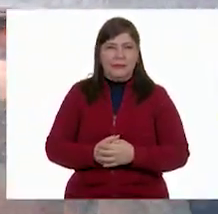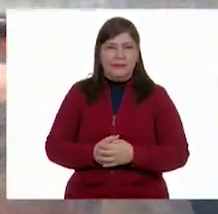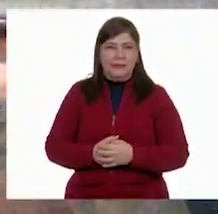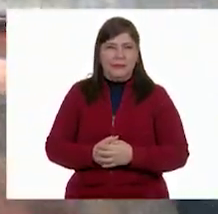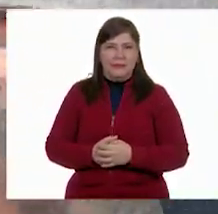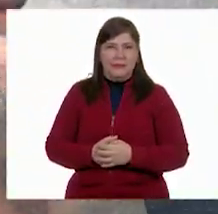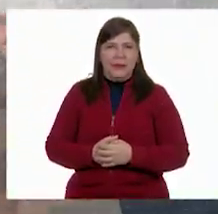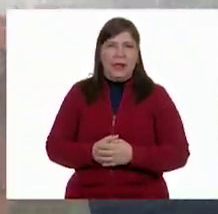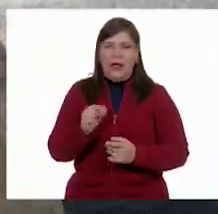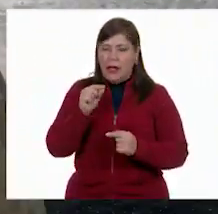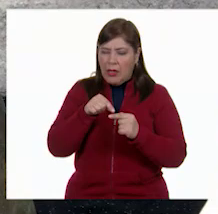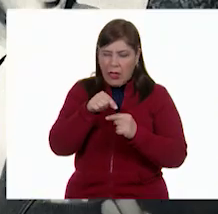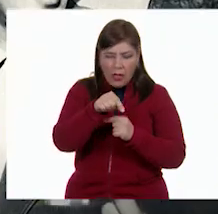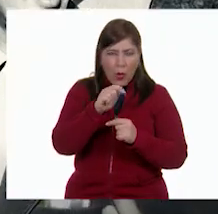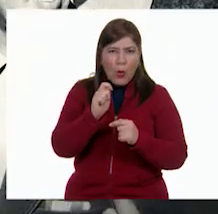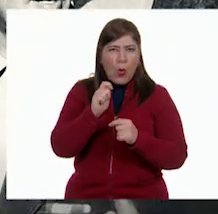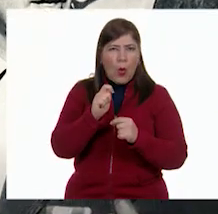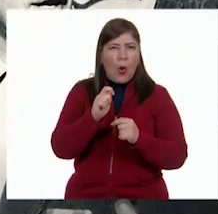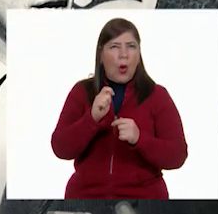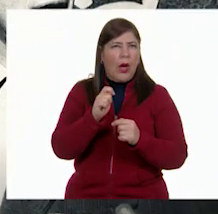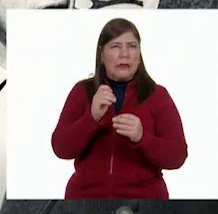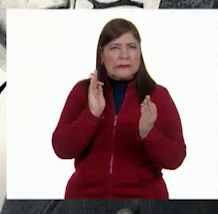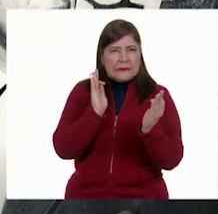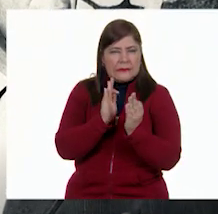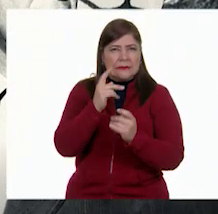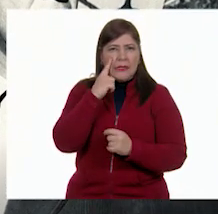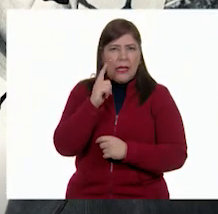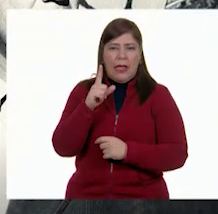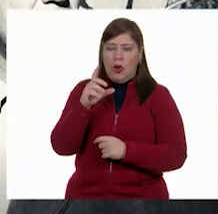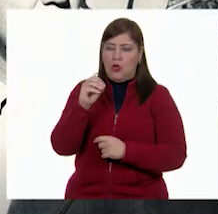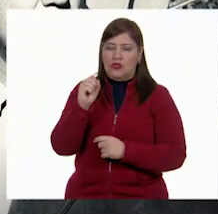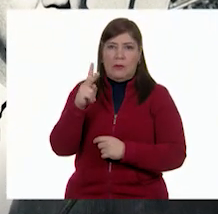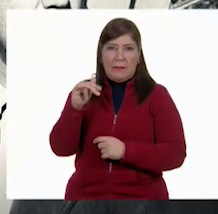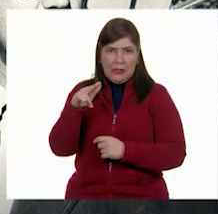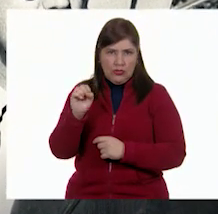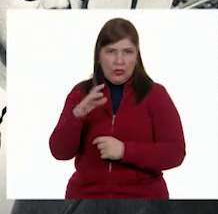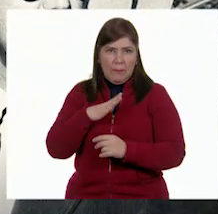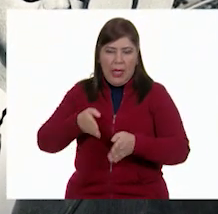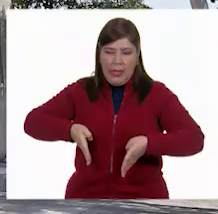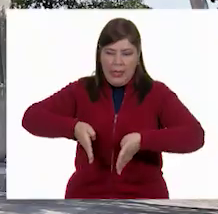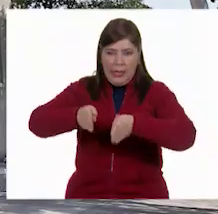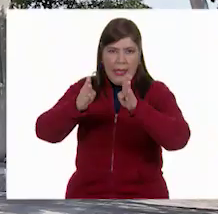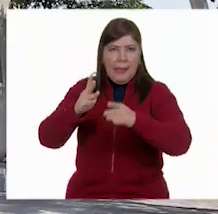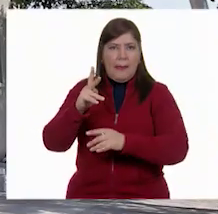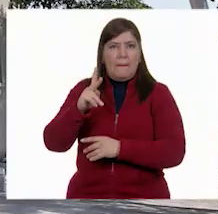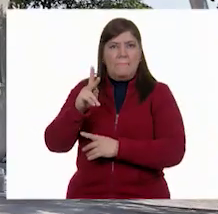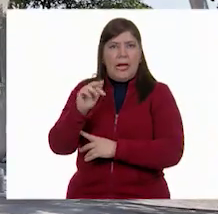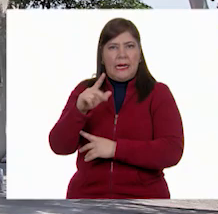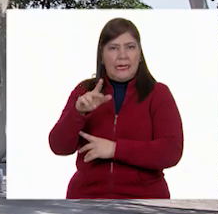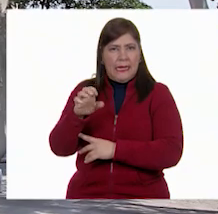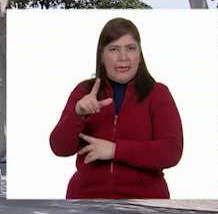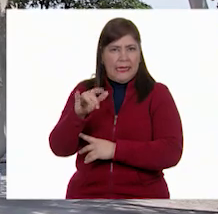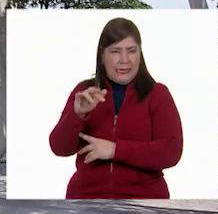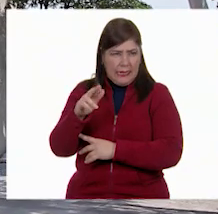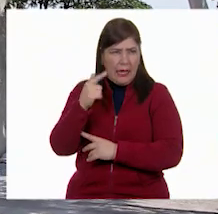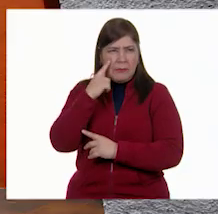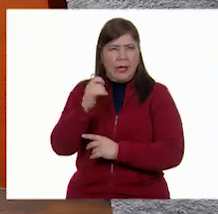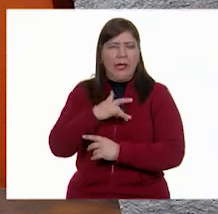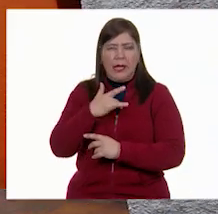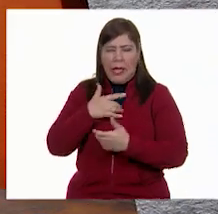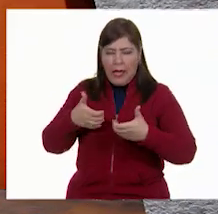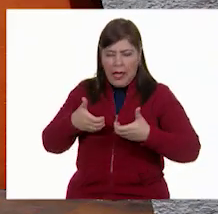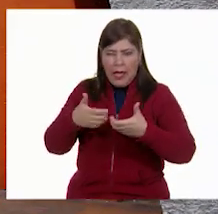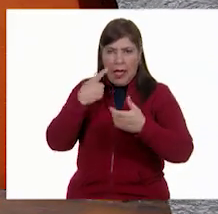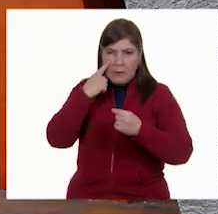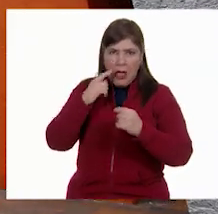A unos metros del complejo cultural Los Pinos, sobre la avenida Parque Lira, una calle empinada parece recordar la